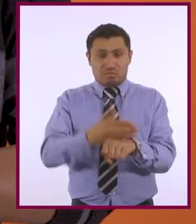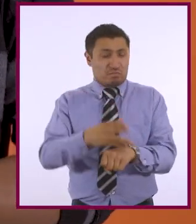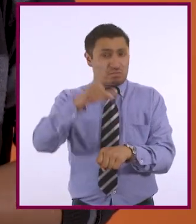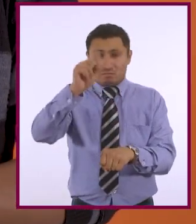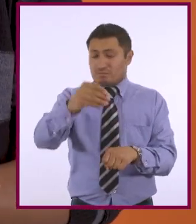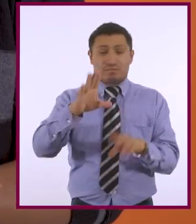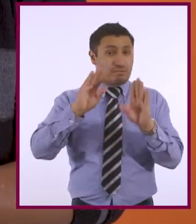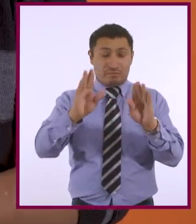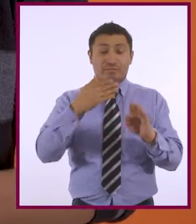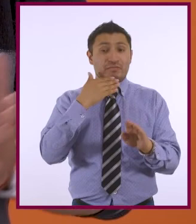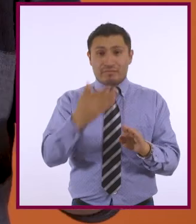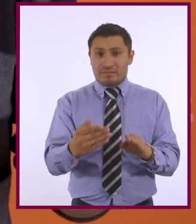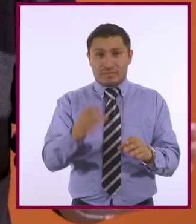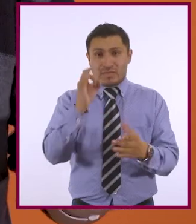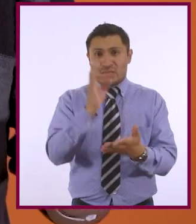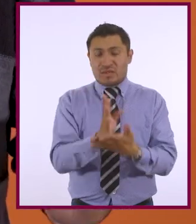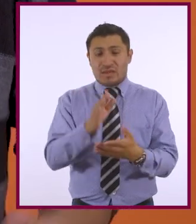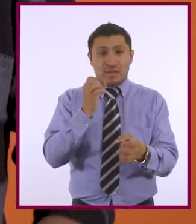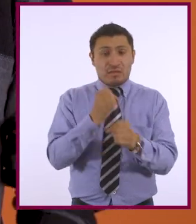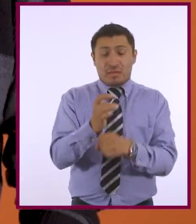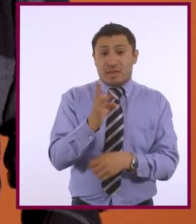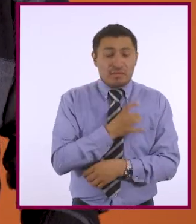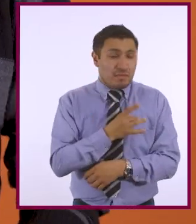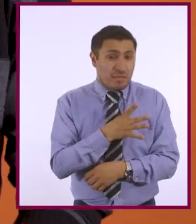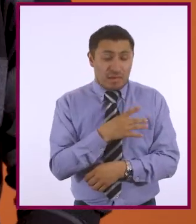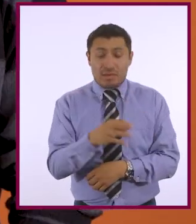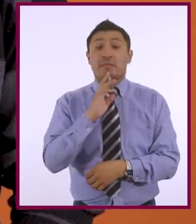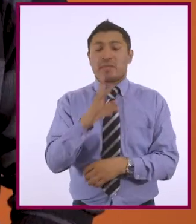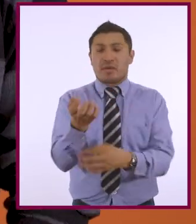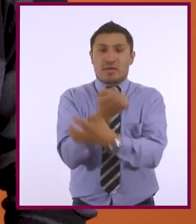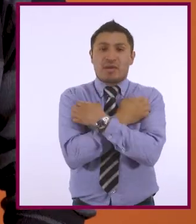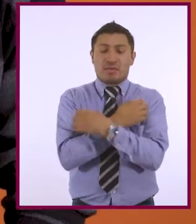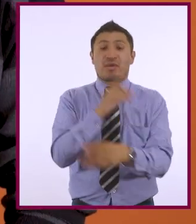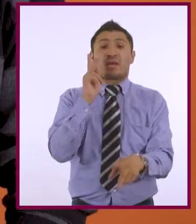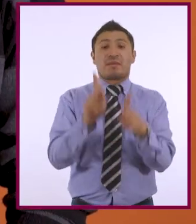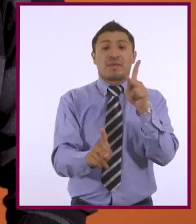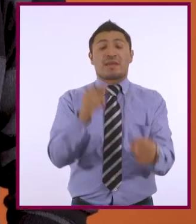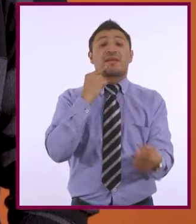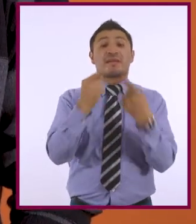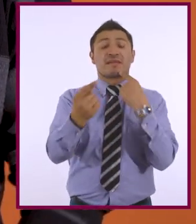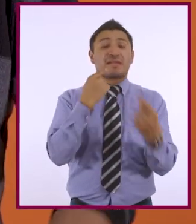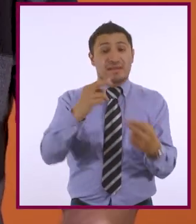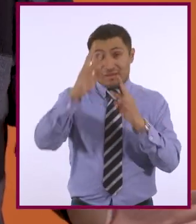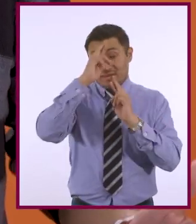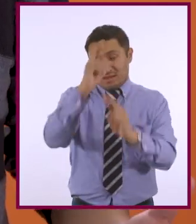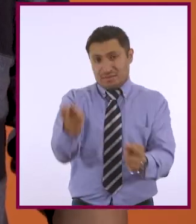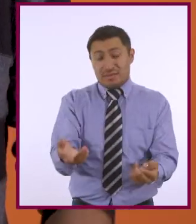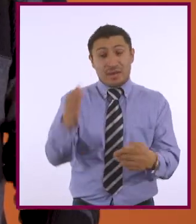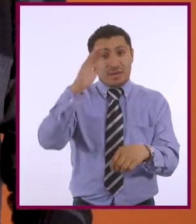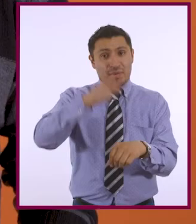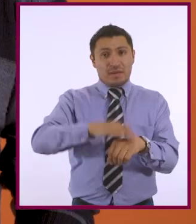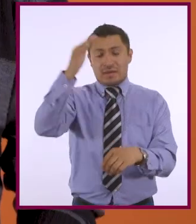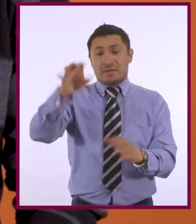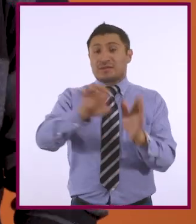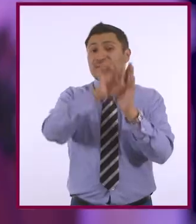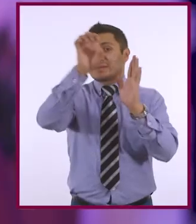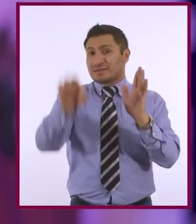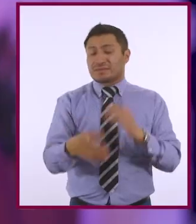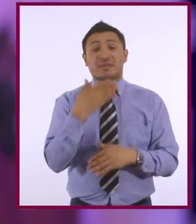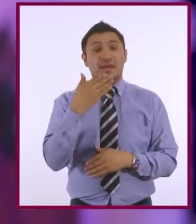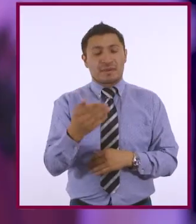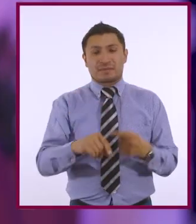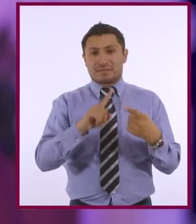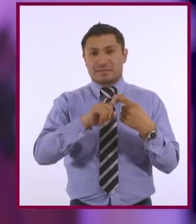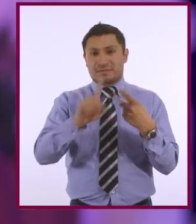castigos no enseñan, solo generan más miedo. Es mejor educar a través del diálogo, el respeto y sobre todo el ejemplo.